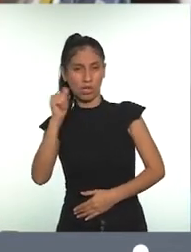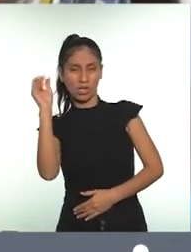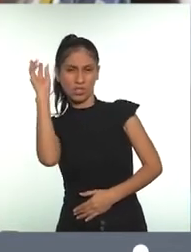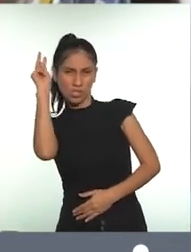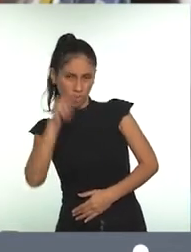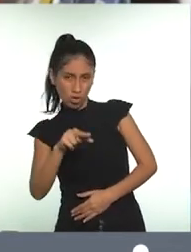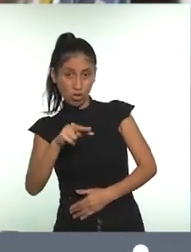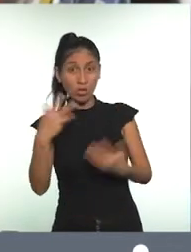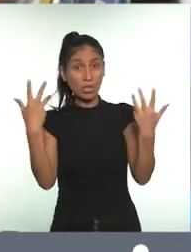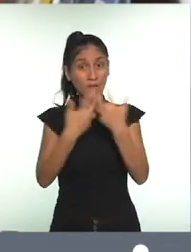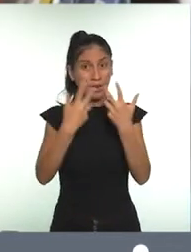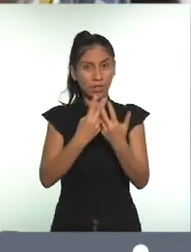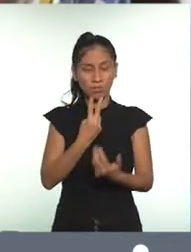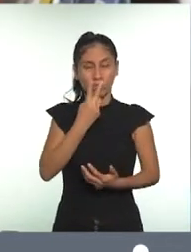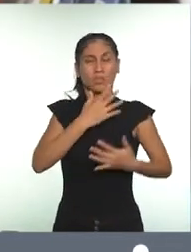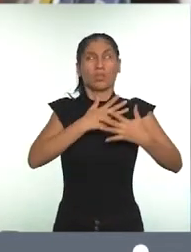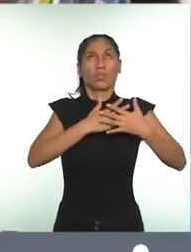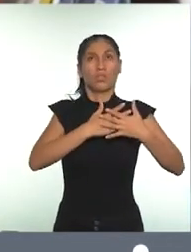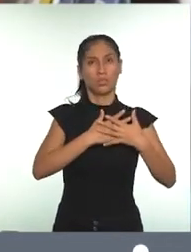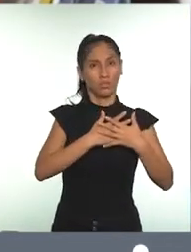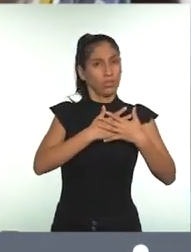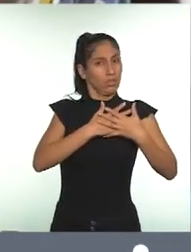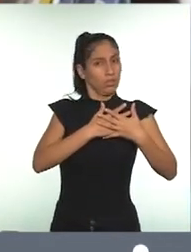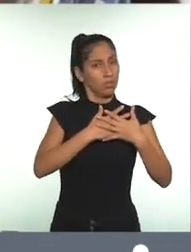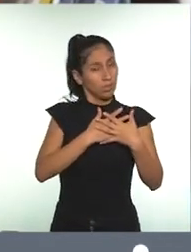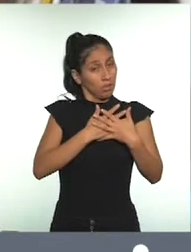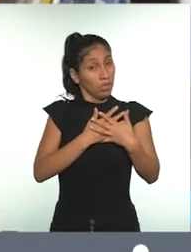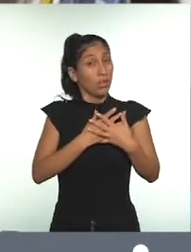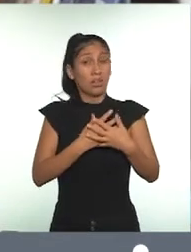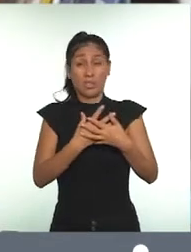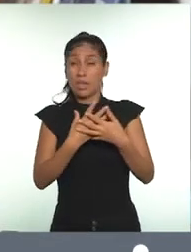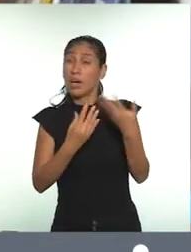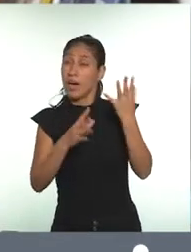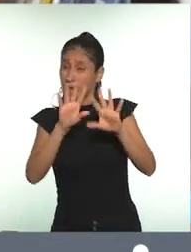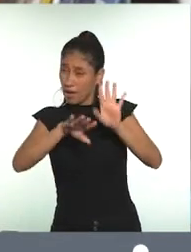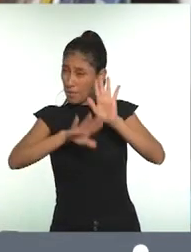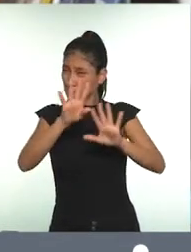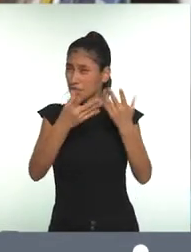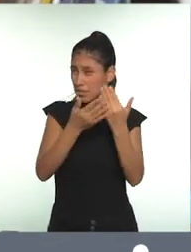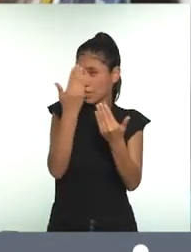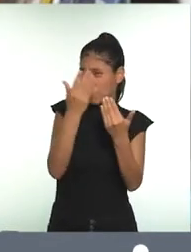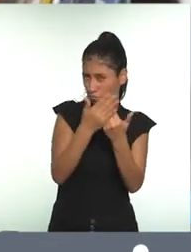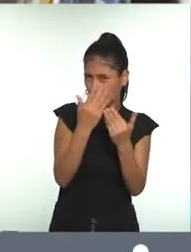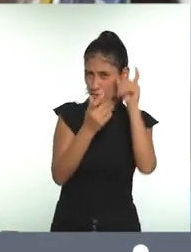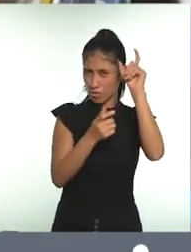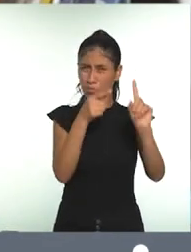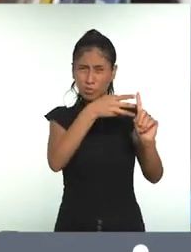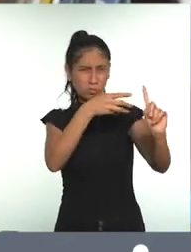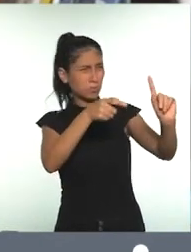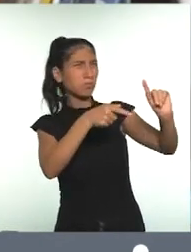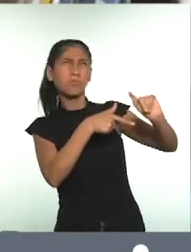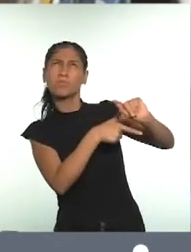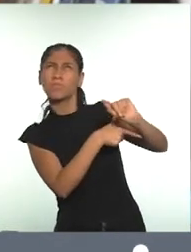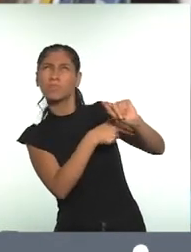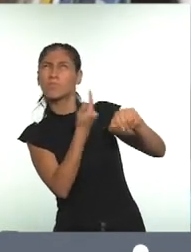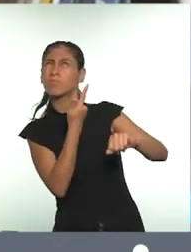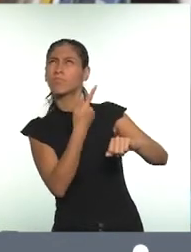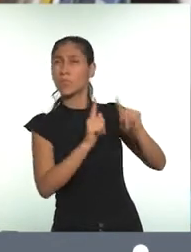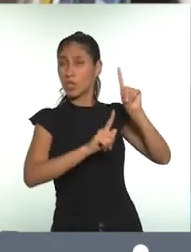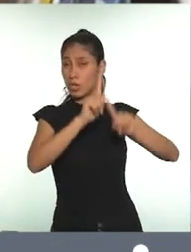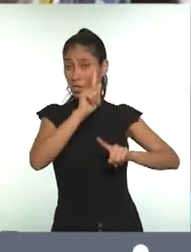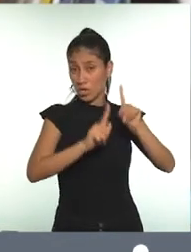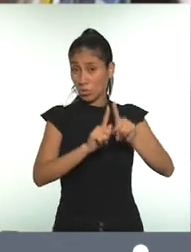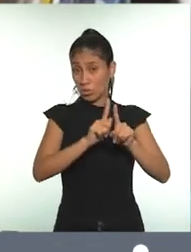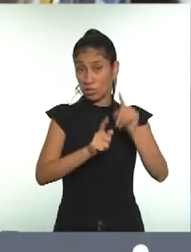con la dificultad para respirar. Aunque la mayoría de las veces es fácil de detectar por el paciente, existen